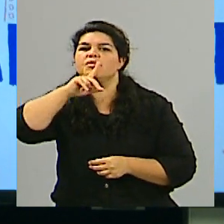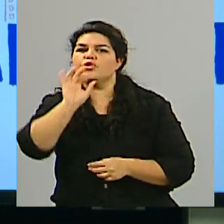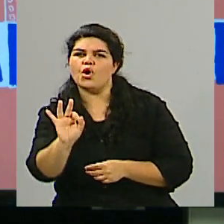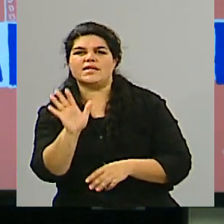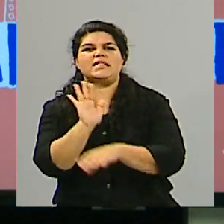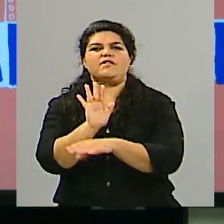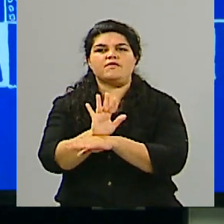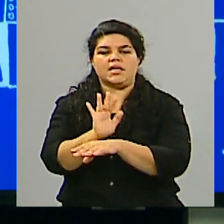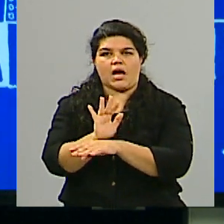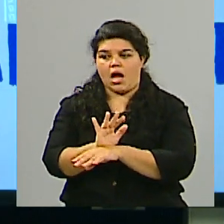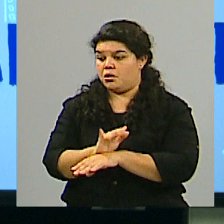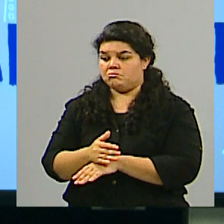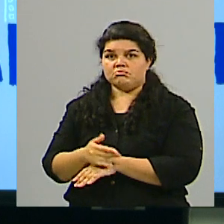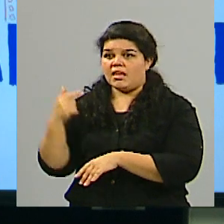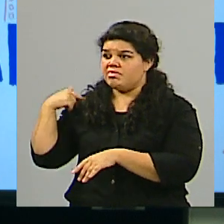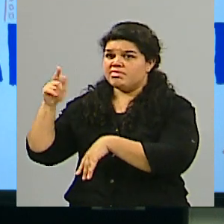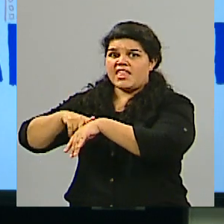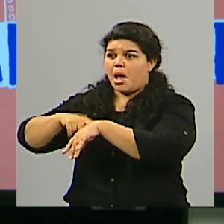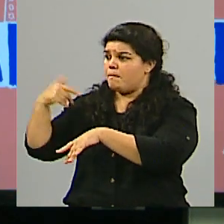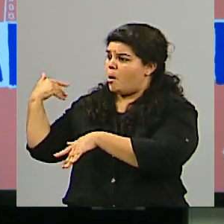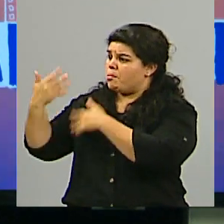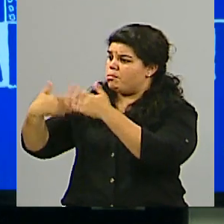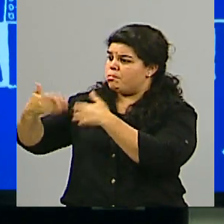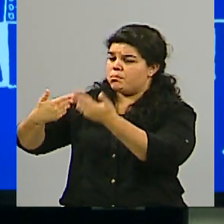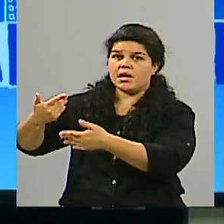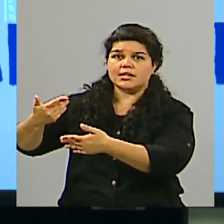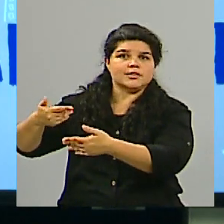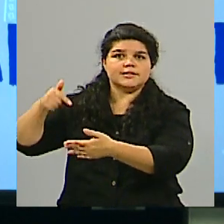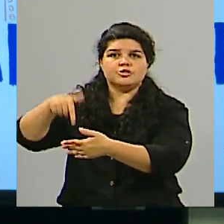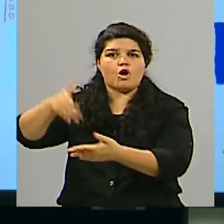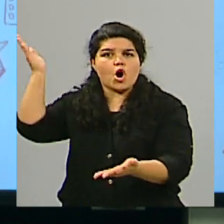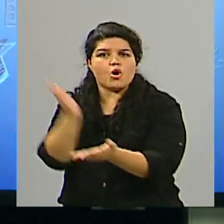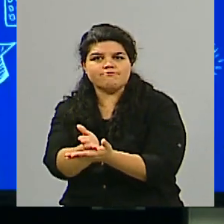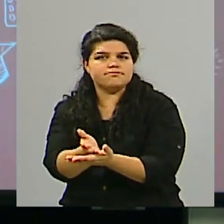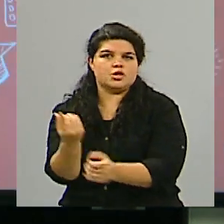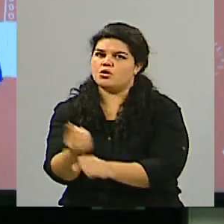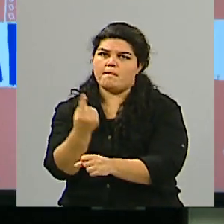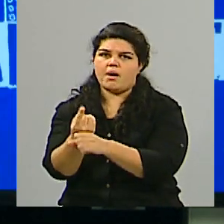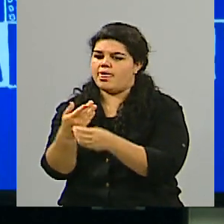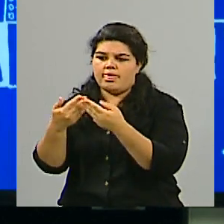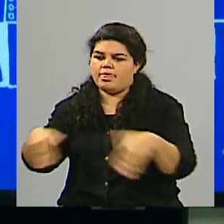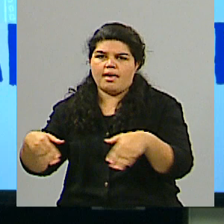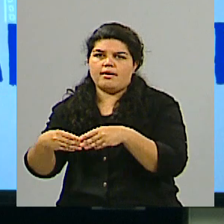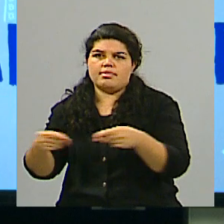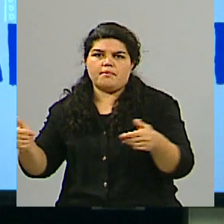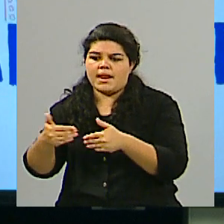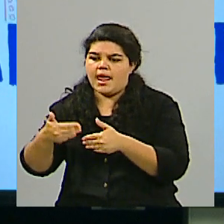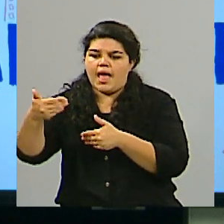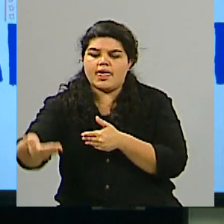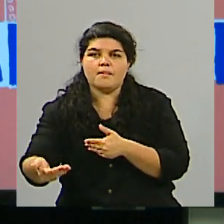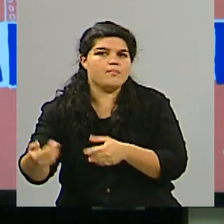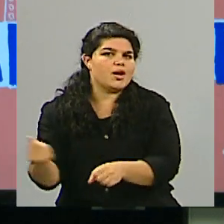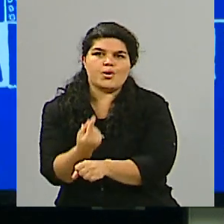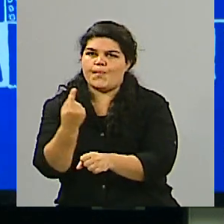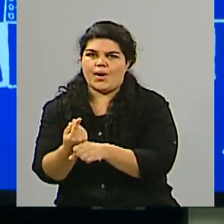la facultad de reprochar diferentes conductas que están sancionadas por el Código Penal. Es un principio fundante